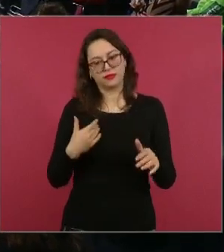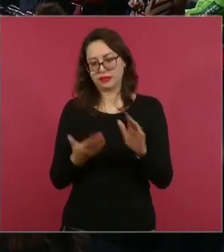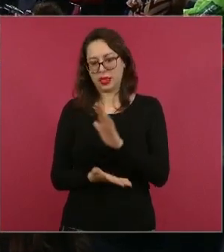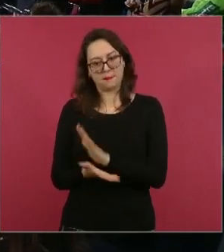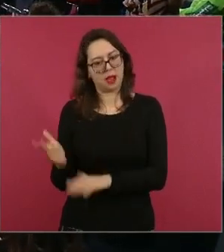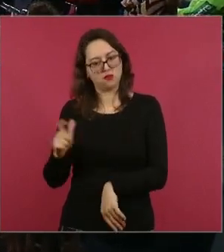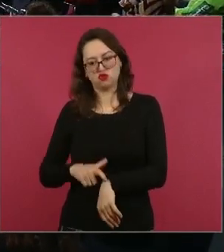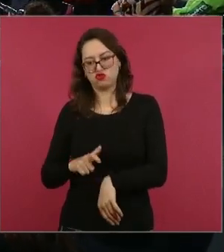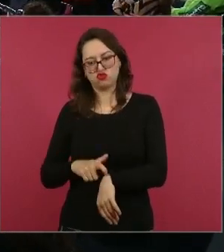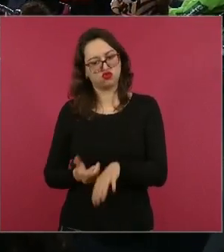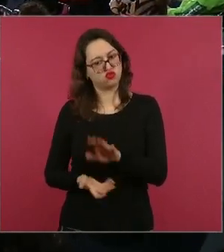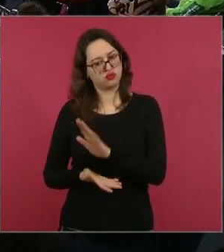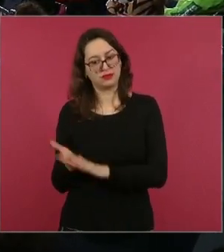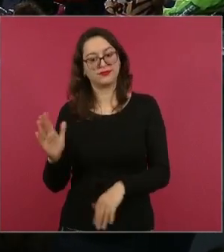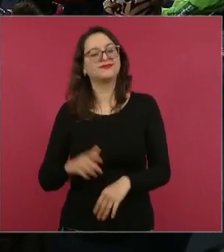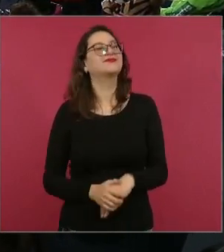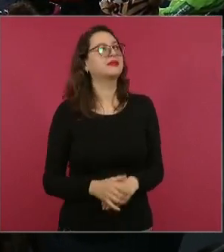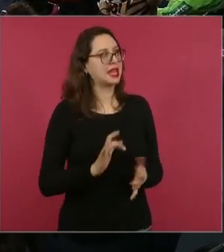no